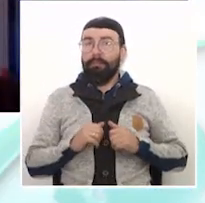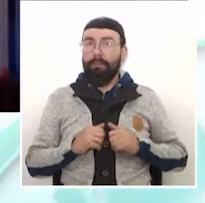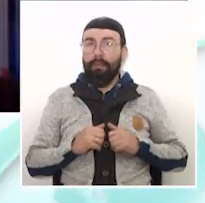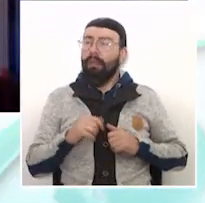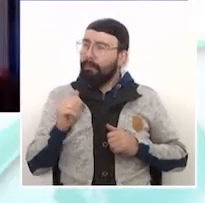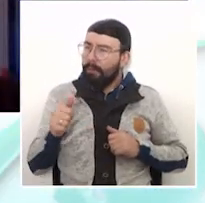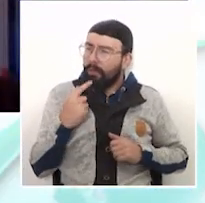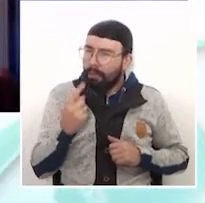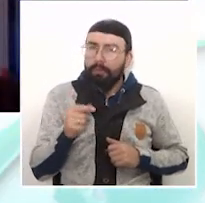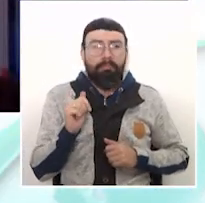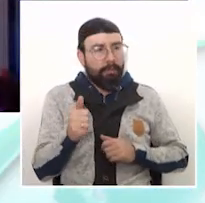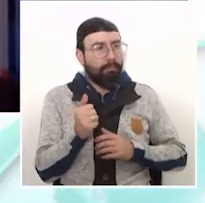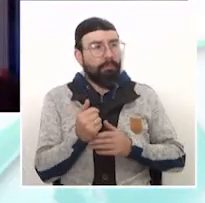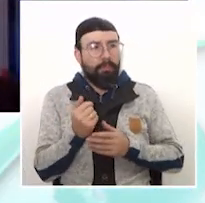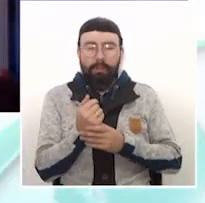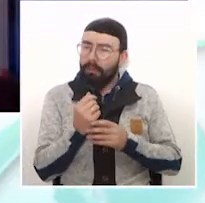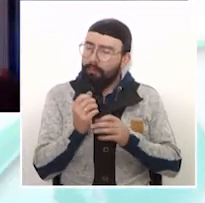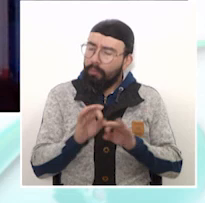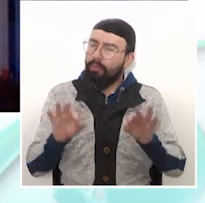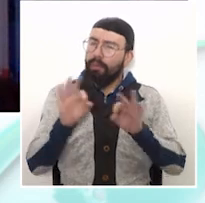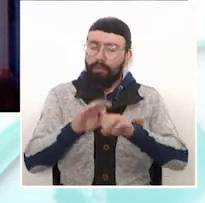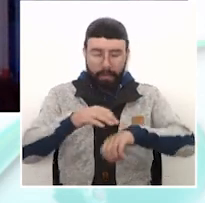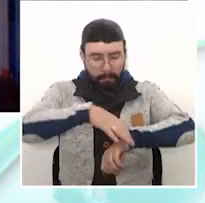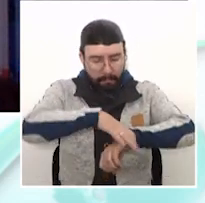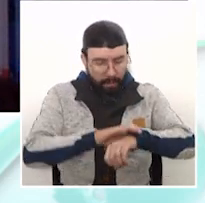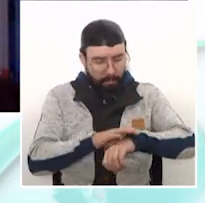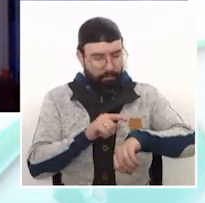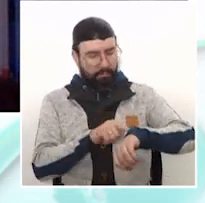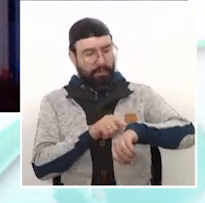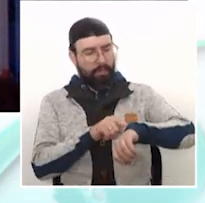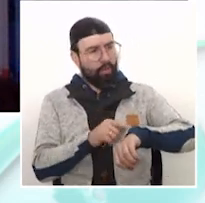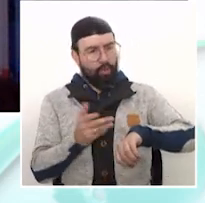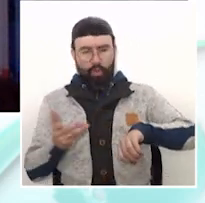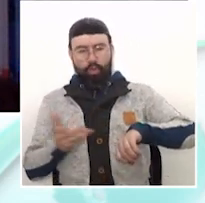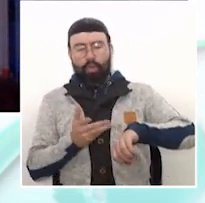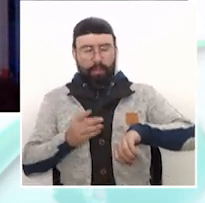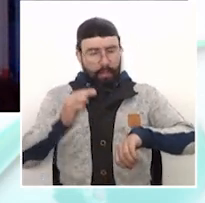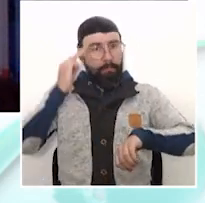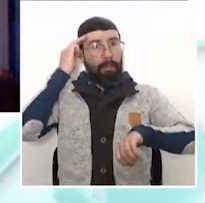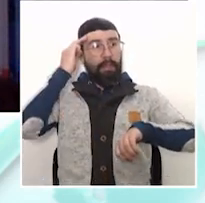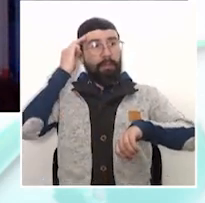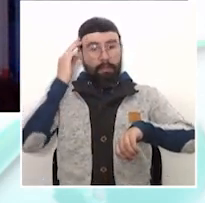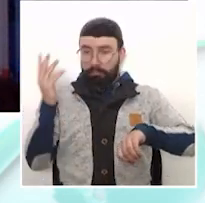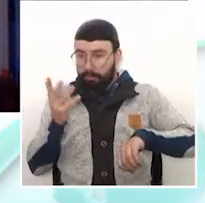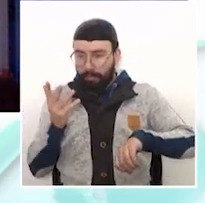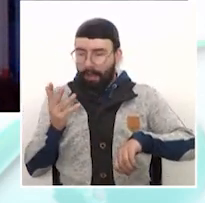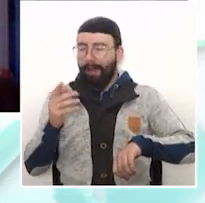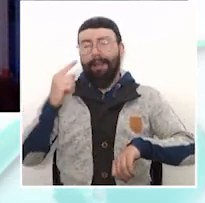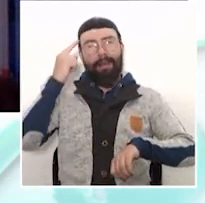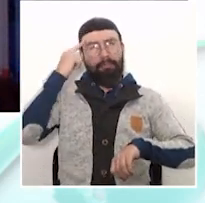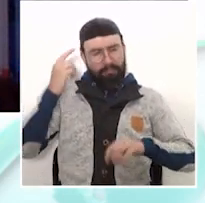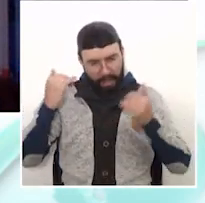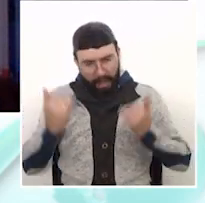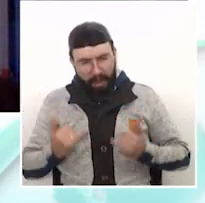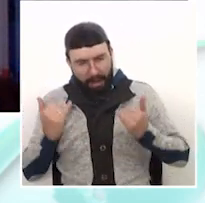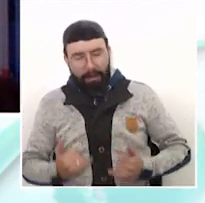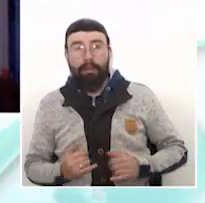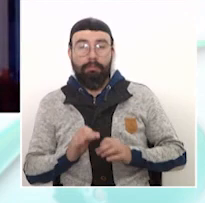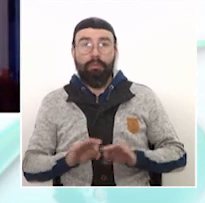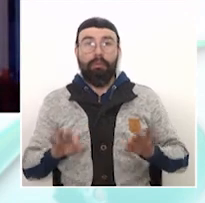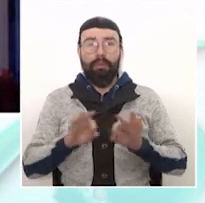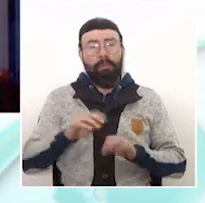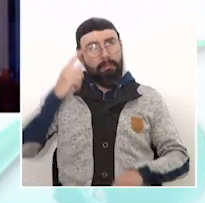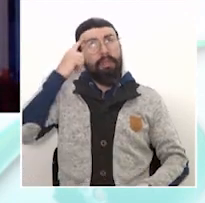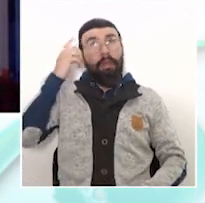una manillita en la mano. Y cuando la mire, diga, ¿dónde está mi mente? Cuando la pillas en el futuro o en el pasado, la pones en el aquí y el ahora. Y en